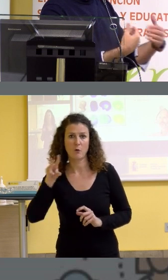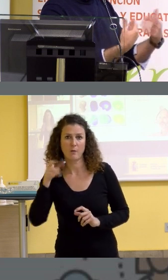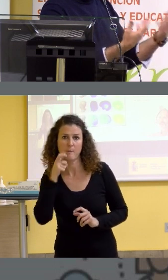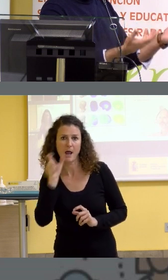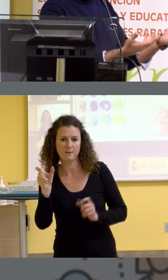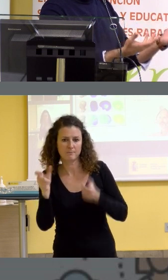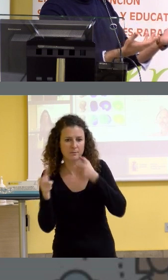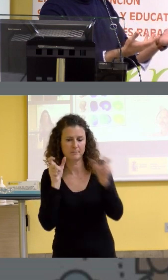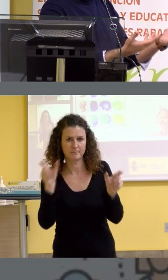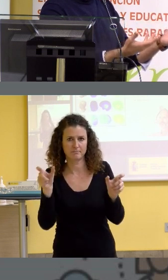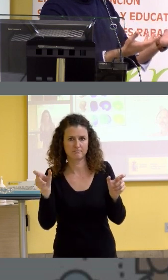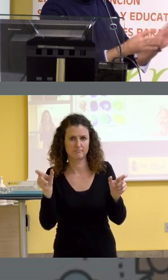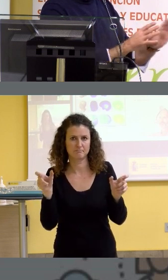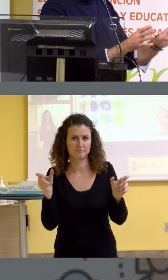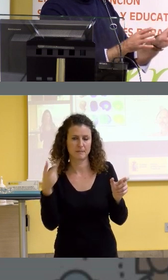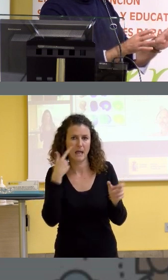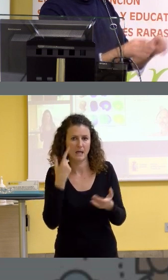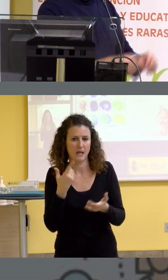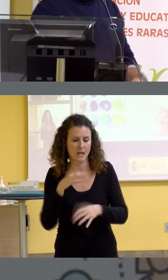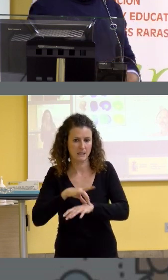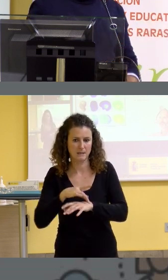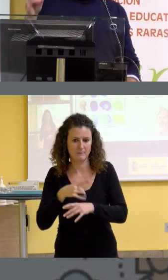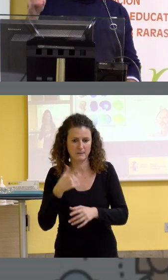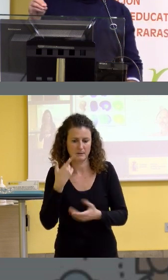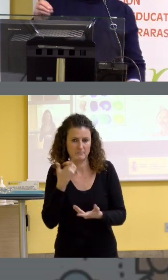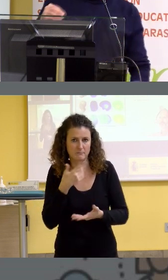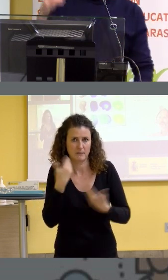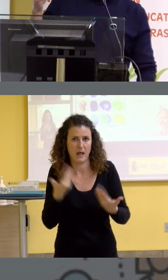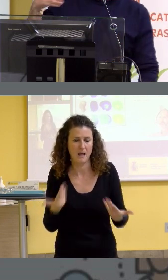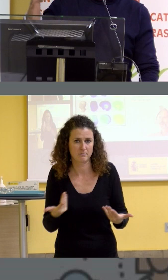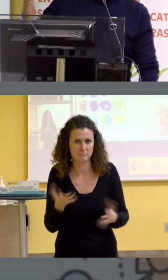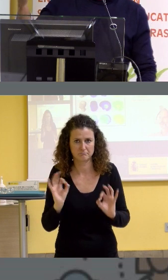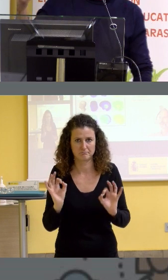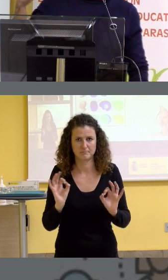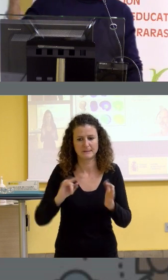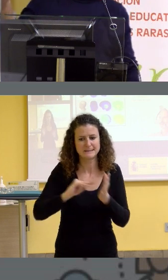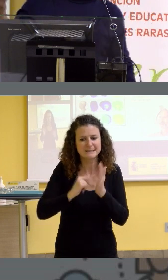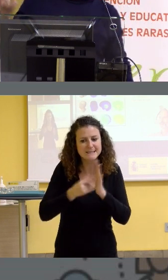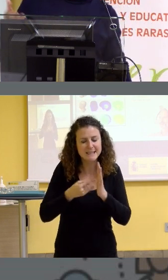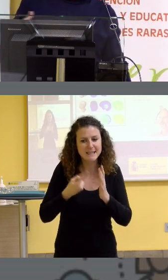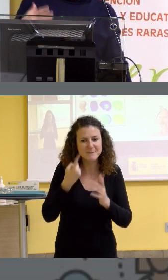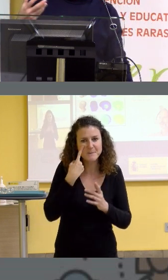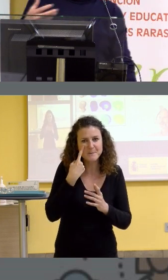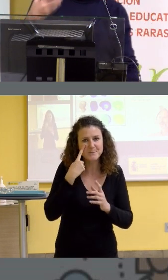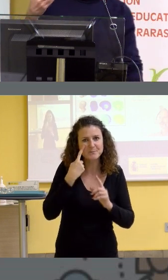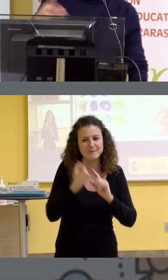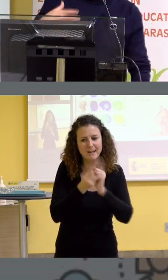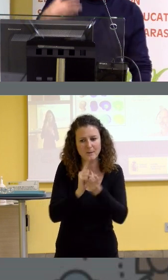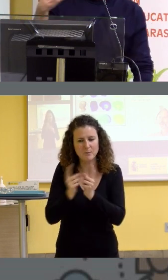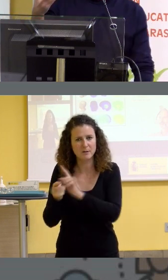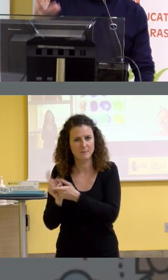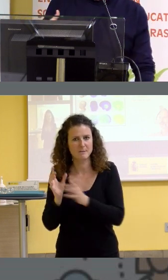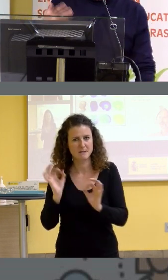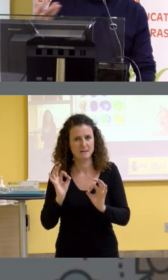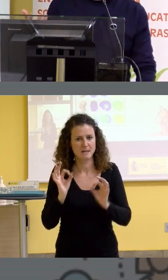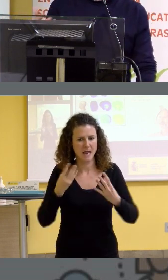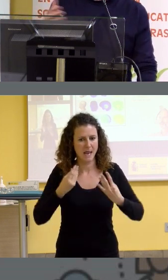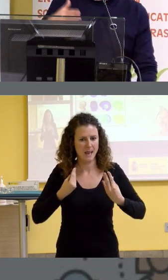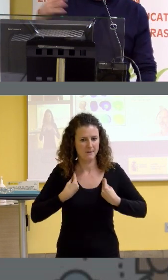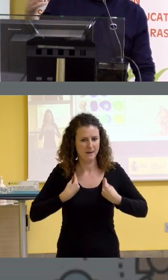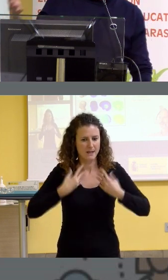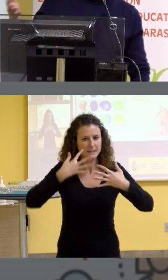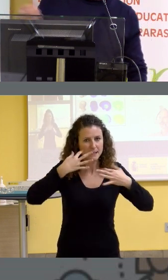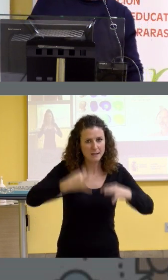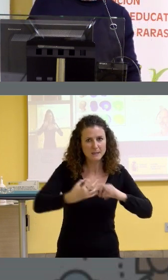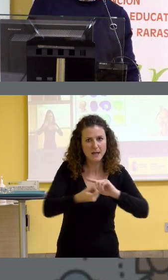diferencia. ¿Clínicamente tiene algún sentido? Ninguno. Punto. Con estas técnicas vemos cambios estadísticamente significativos que traducen en la vida real en nada y que no